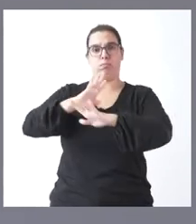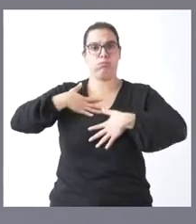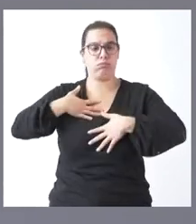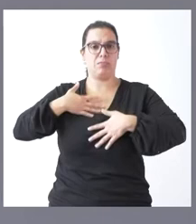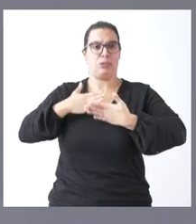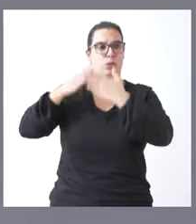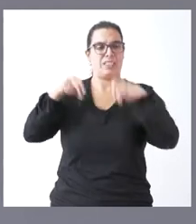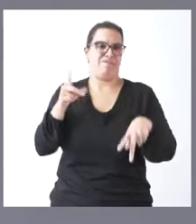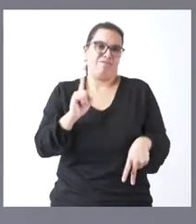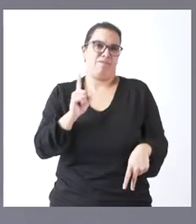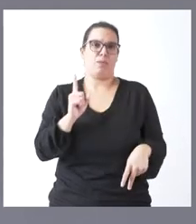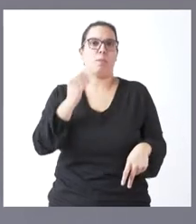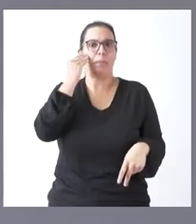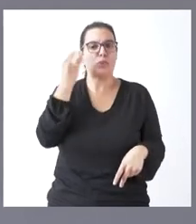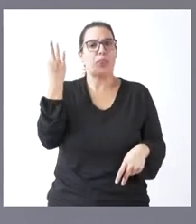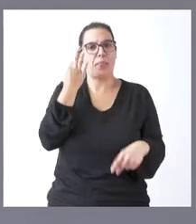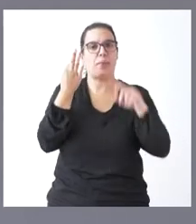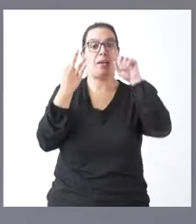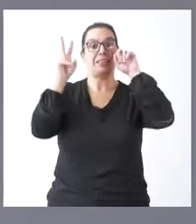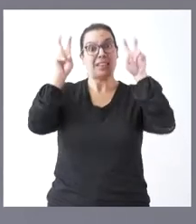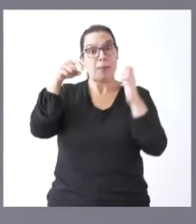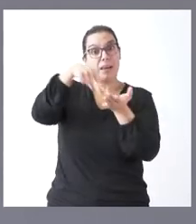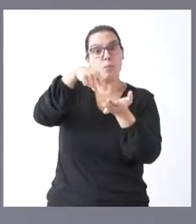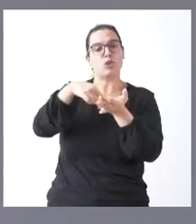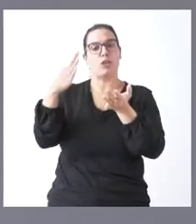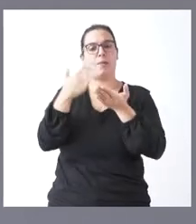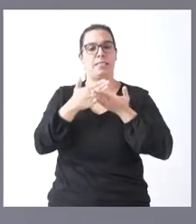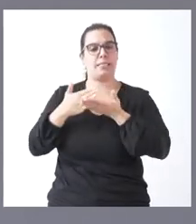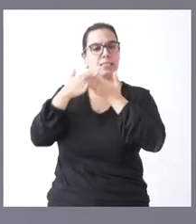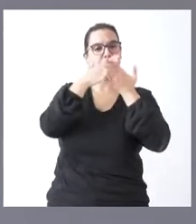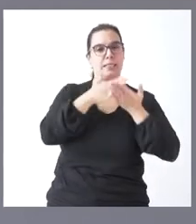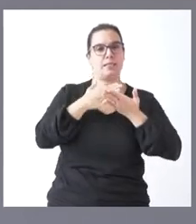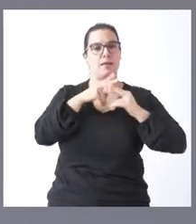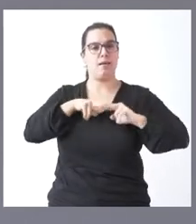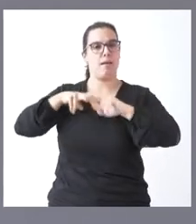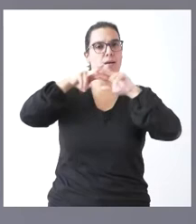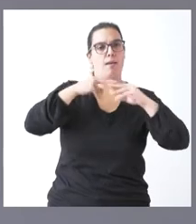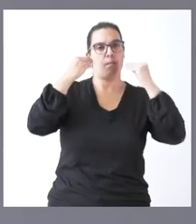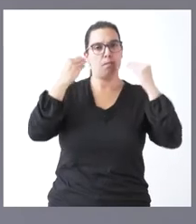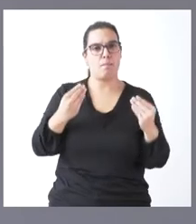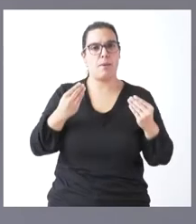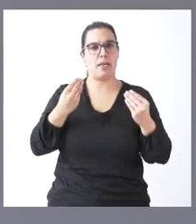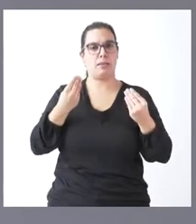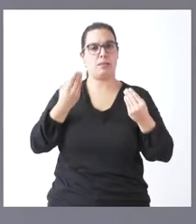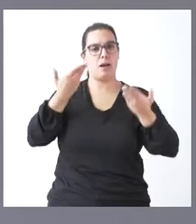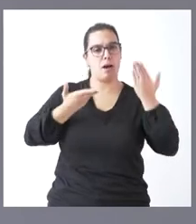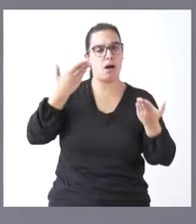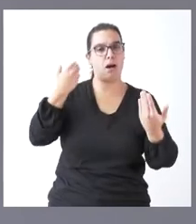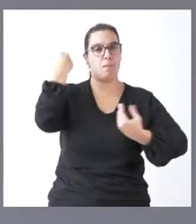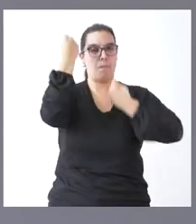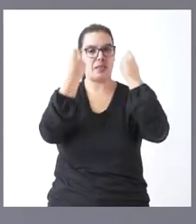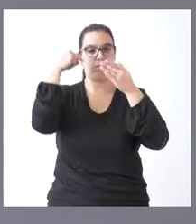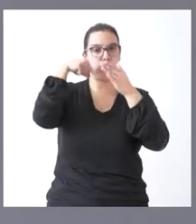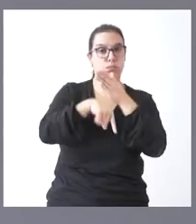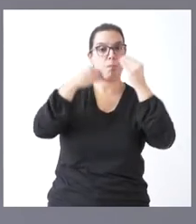y sin estudiar a mí me parece que las cosas en materia fiscal deben estudiarse deben analizarse deben examinarse con todos sus consecuencias y